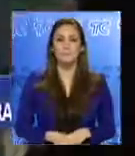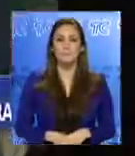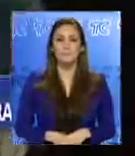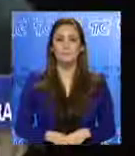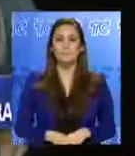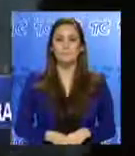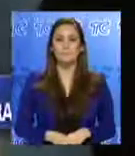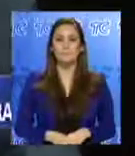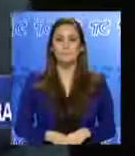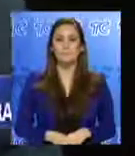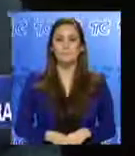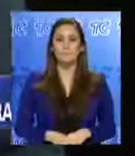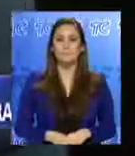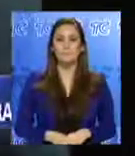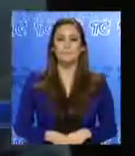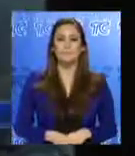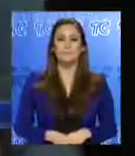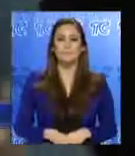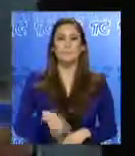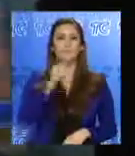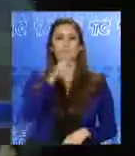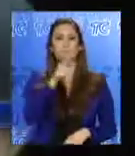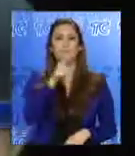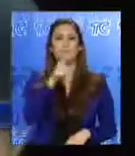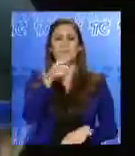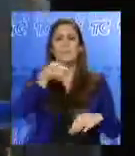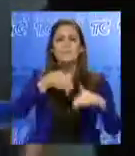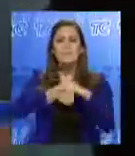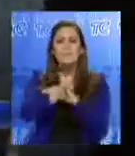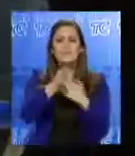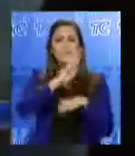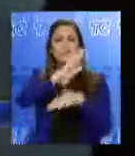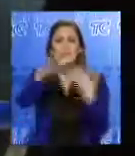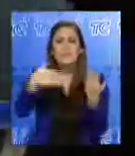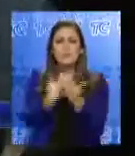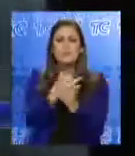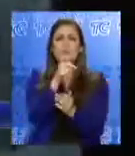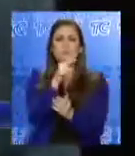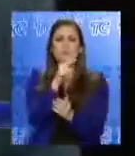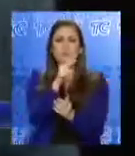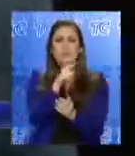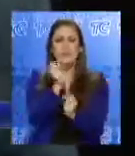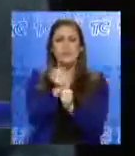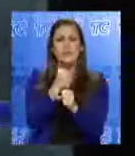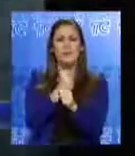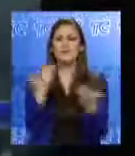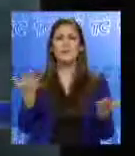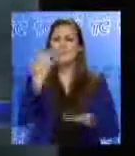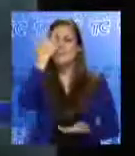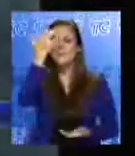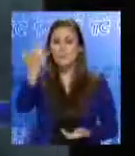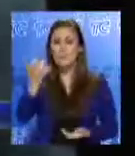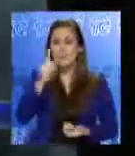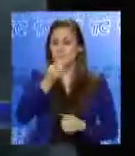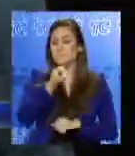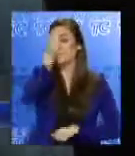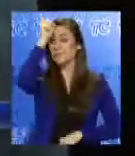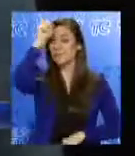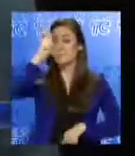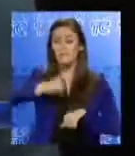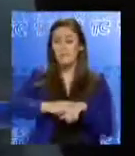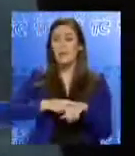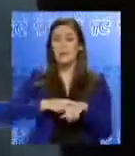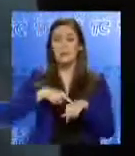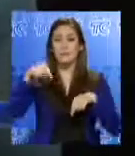Un espacio informó que ingresó Mae Montaño, ingresaron todos quienes quisieran, porque por primera vez en